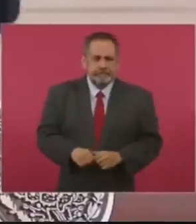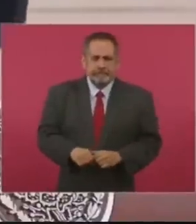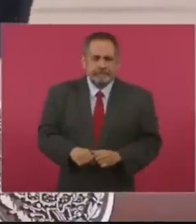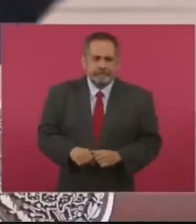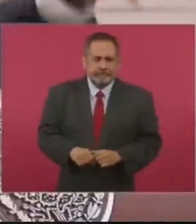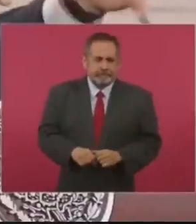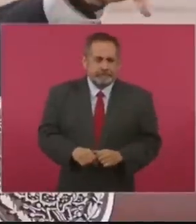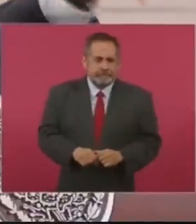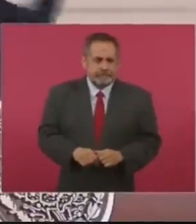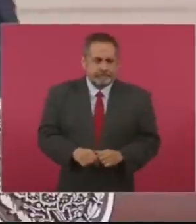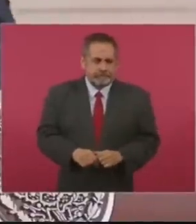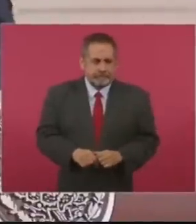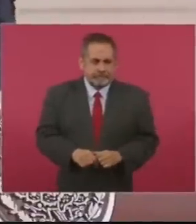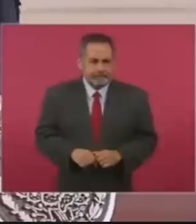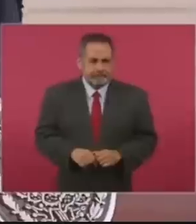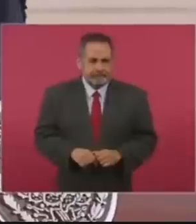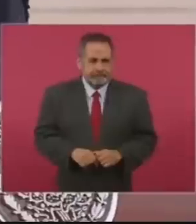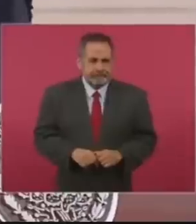de